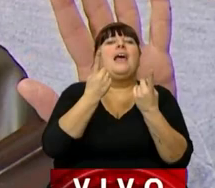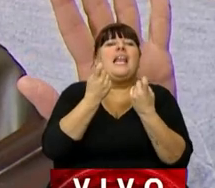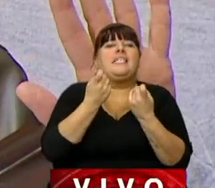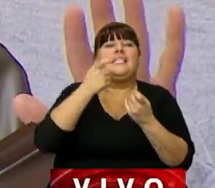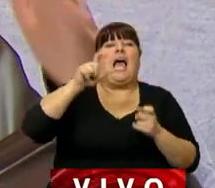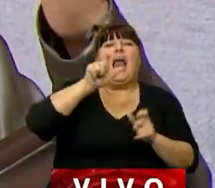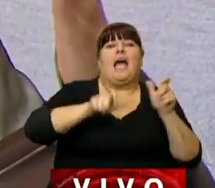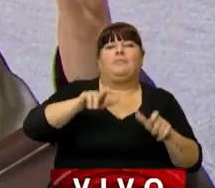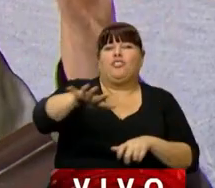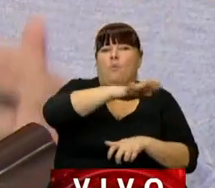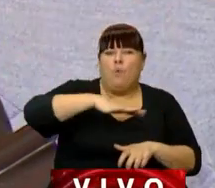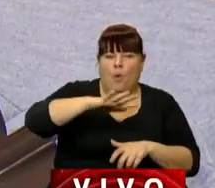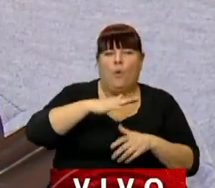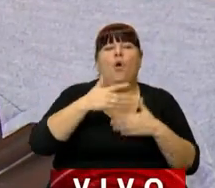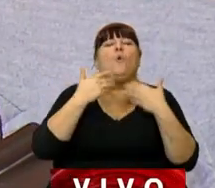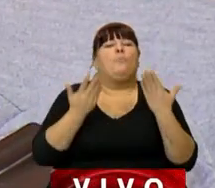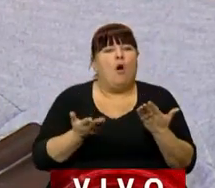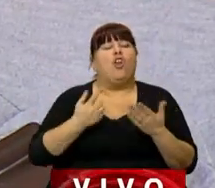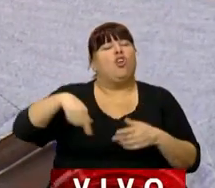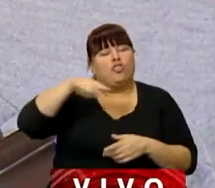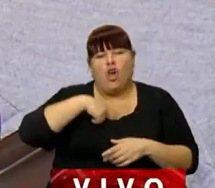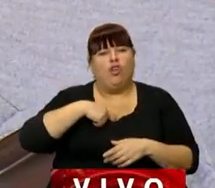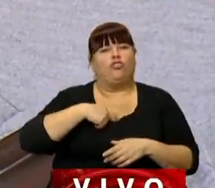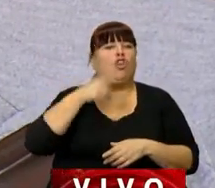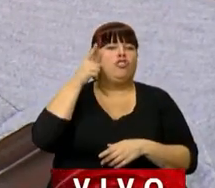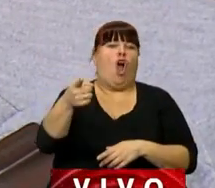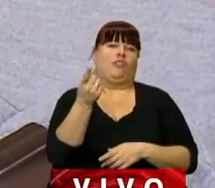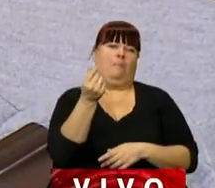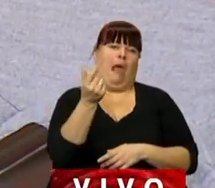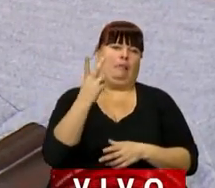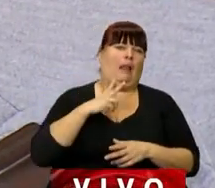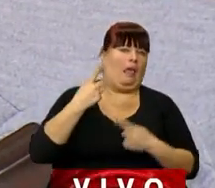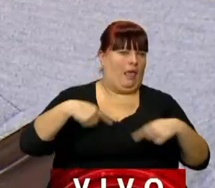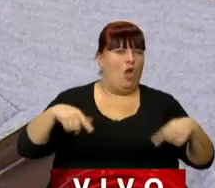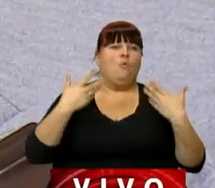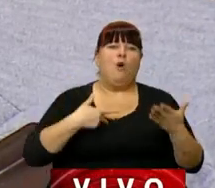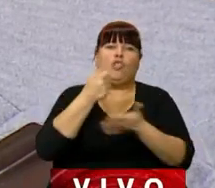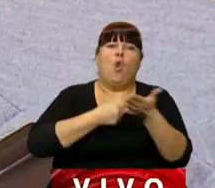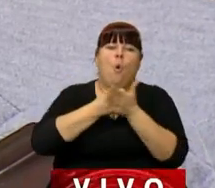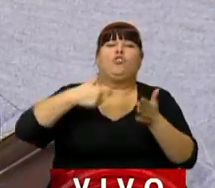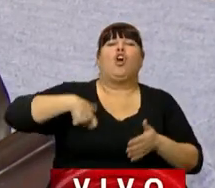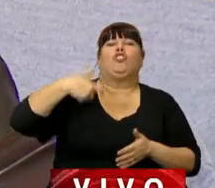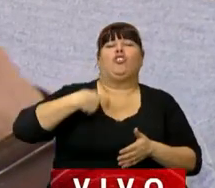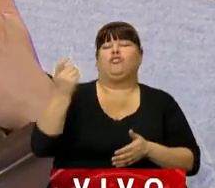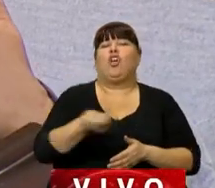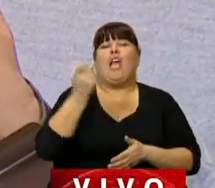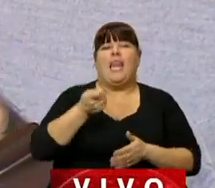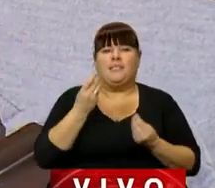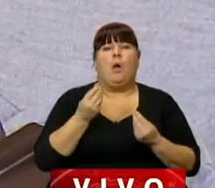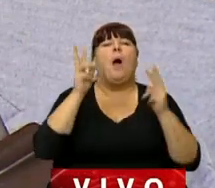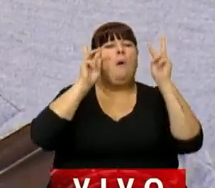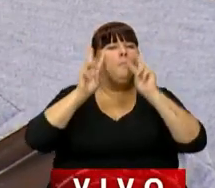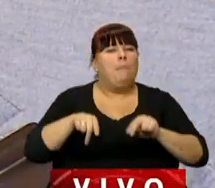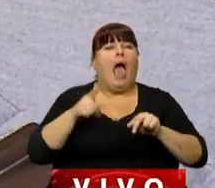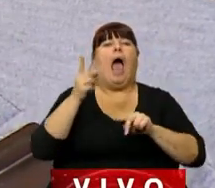necesidades populares por eso señor presidente somos profunda y capitalistas y por eso peleamos por el socialismo para poder